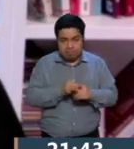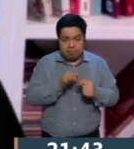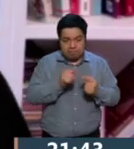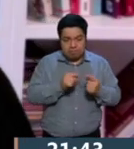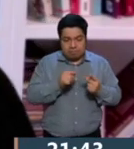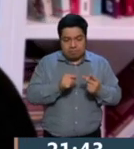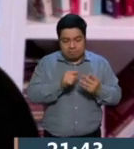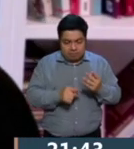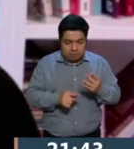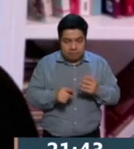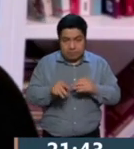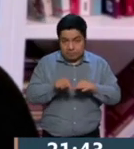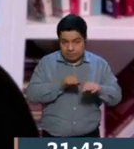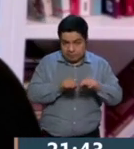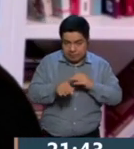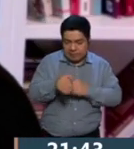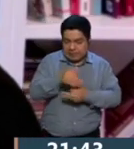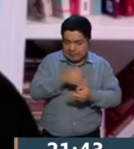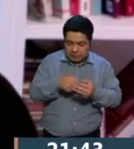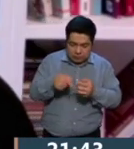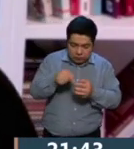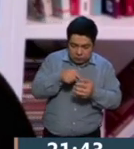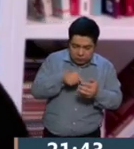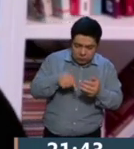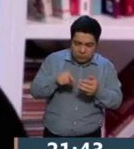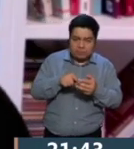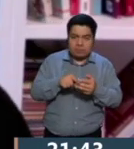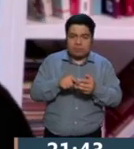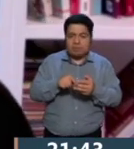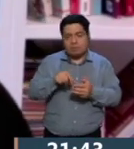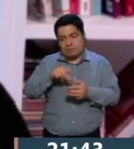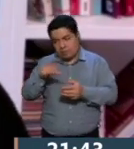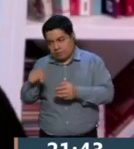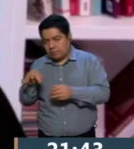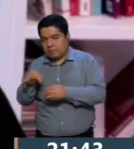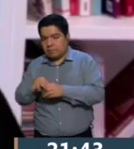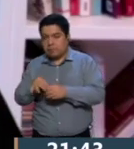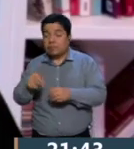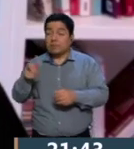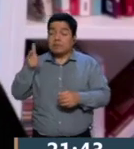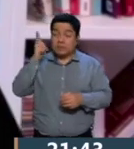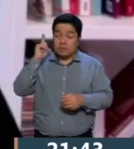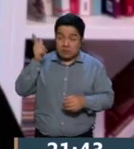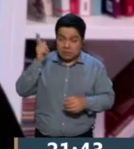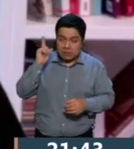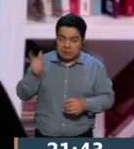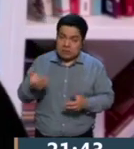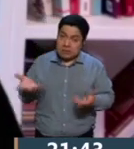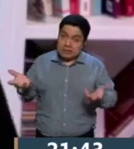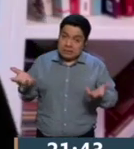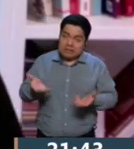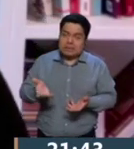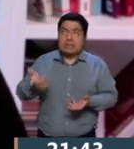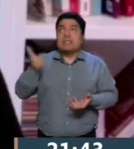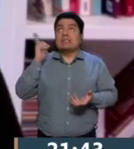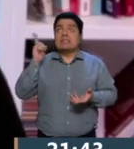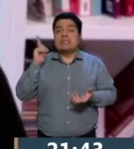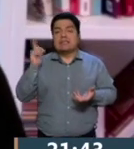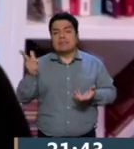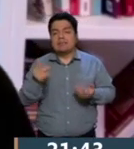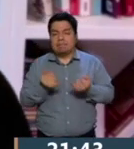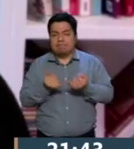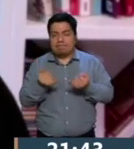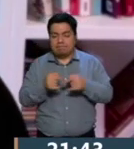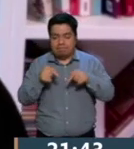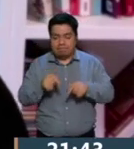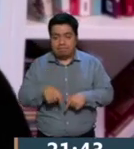vez cierran todo el círculo y votan. Ojalá lo hagan, Braulio, ojalá quienes nos están oyendo, además, el voto chilango